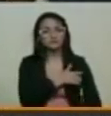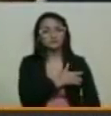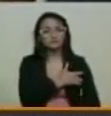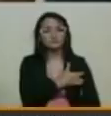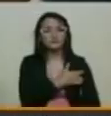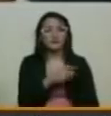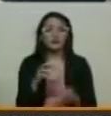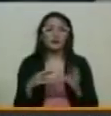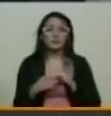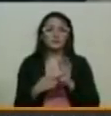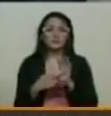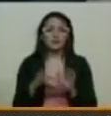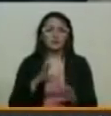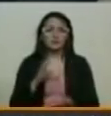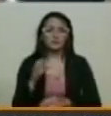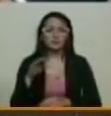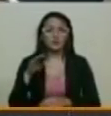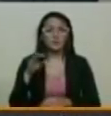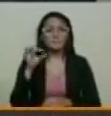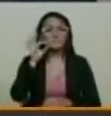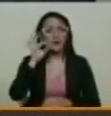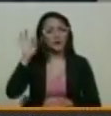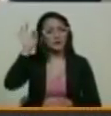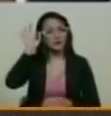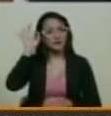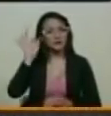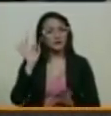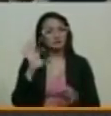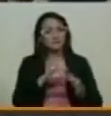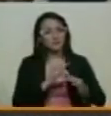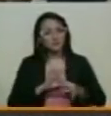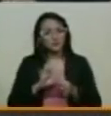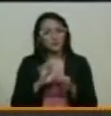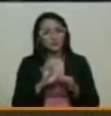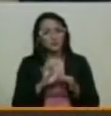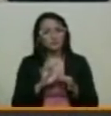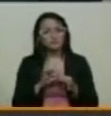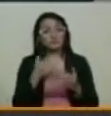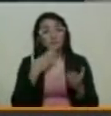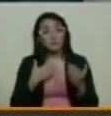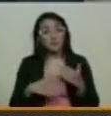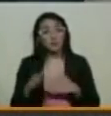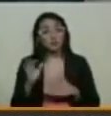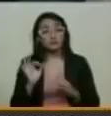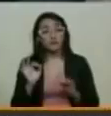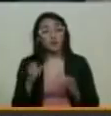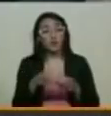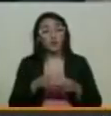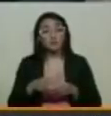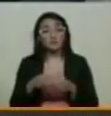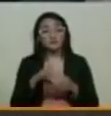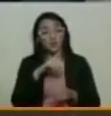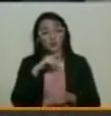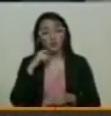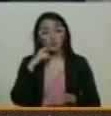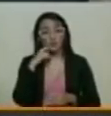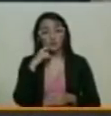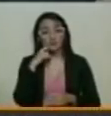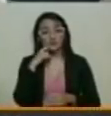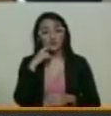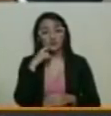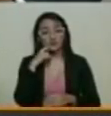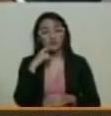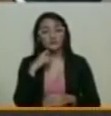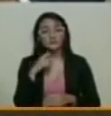representantes diplomáticos de Palestina, afianzando lazos de amistad. Ahora próximamente estará esta comisión rusa en nuestro país